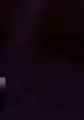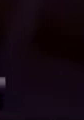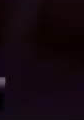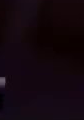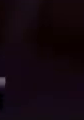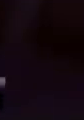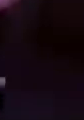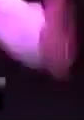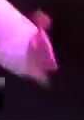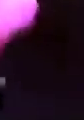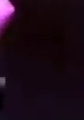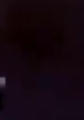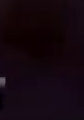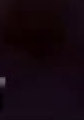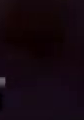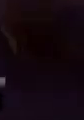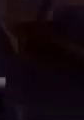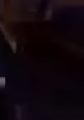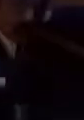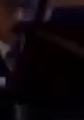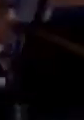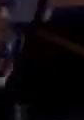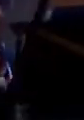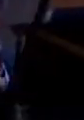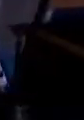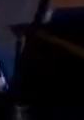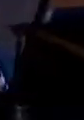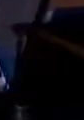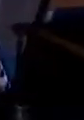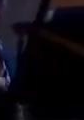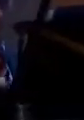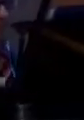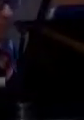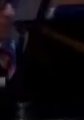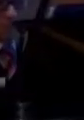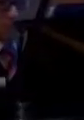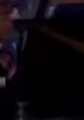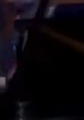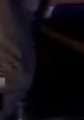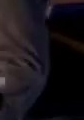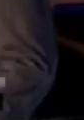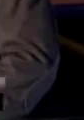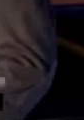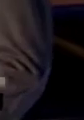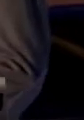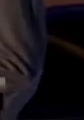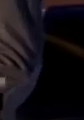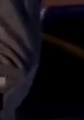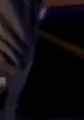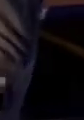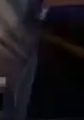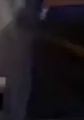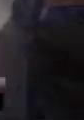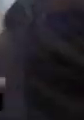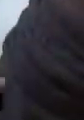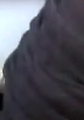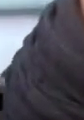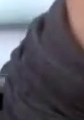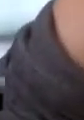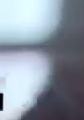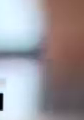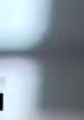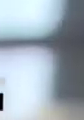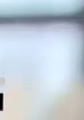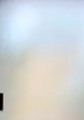creación escénica, contextos o público específicos, composición escénica, formatos de presentación como teatros, museos o